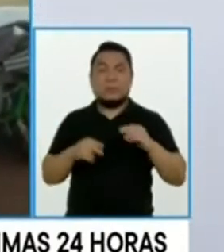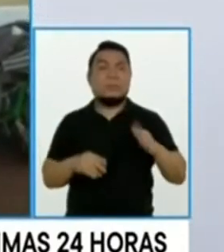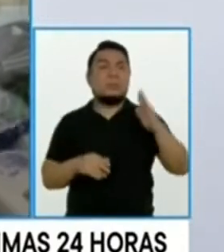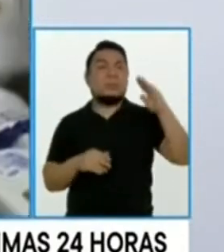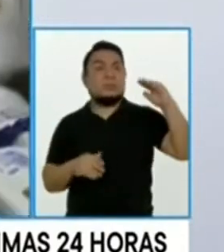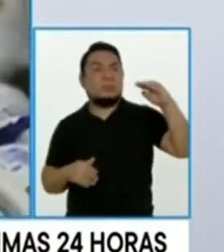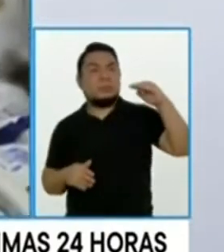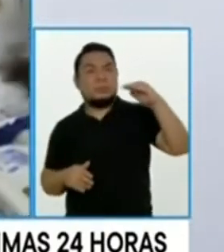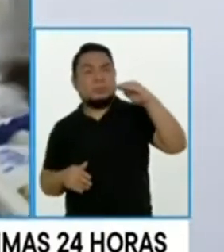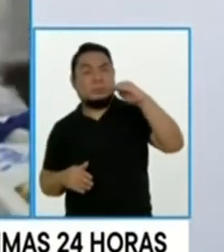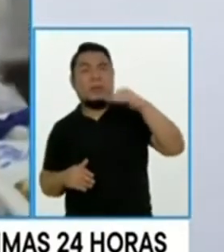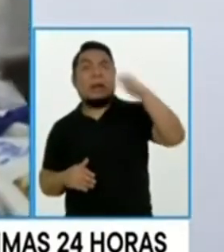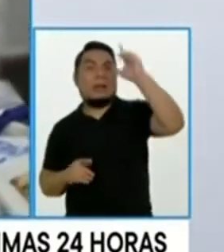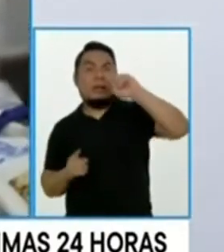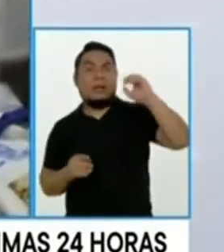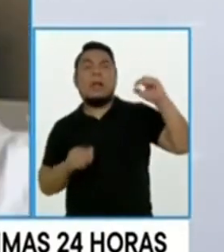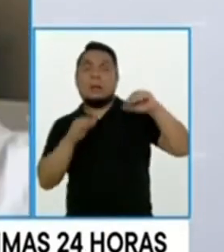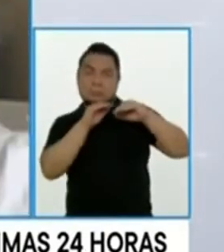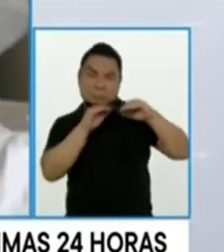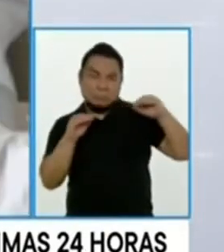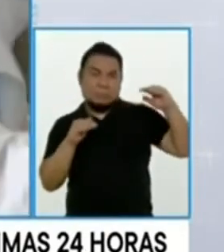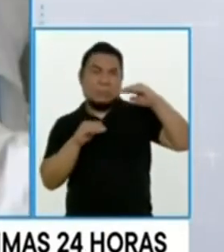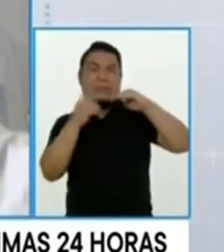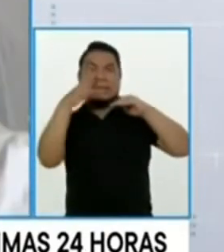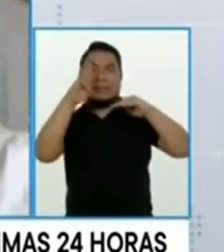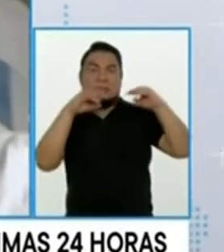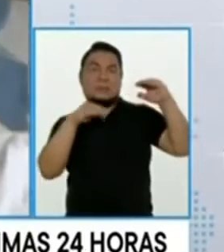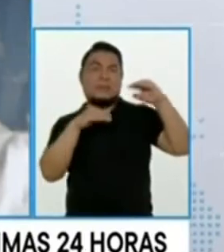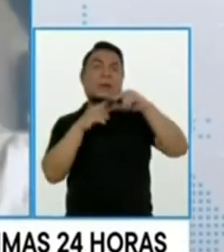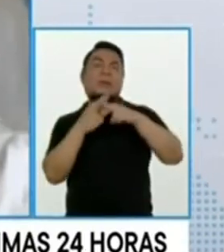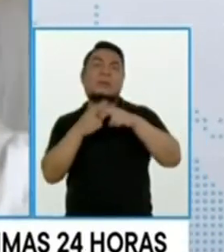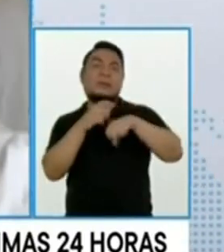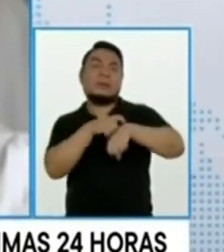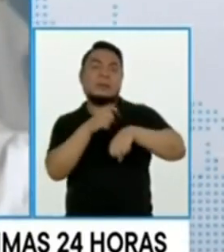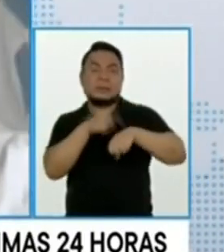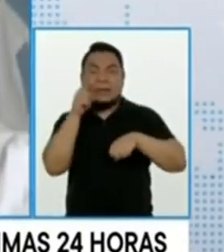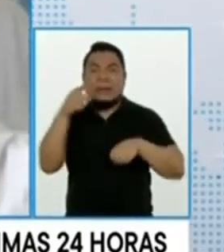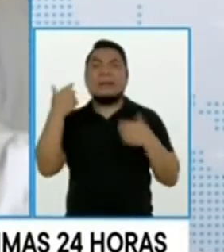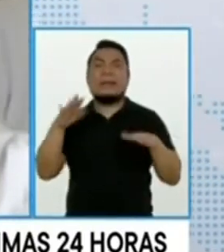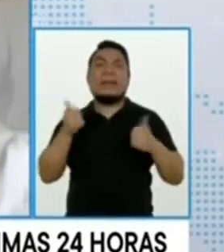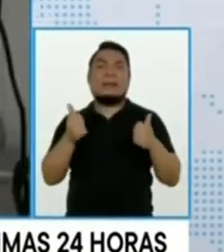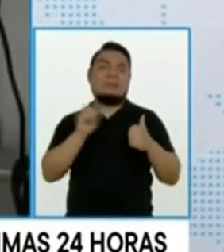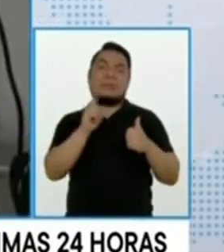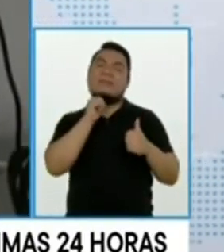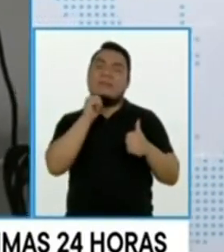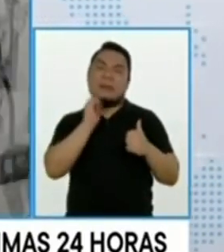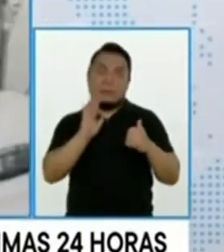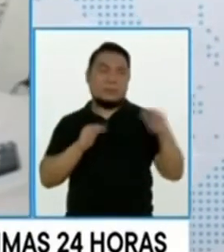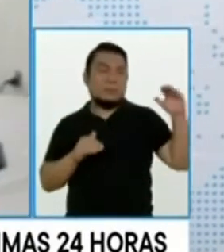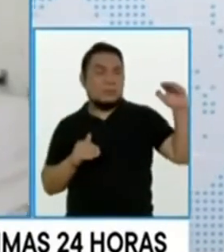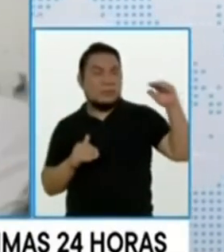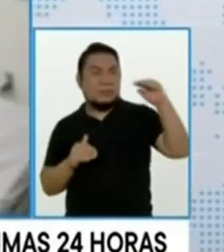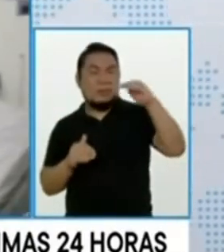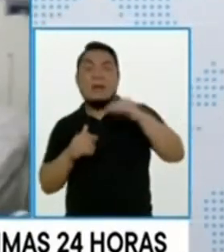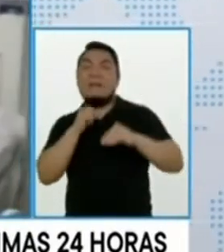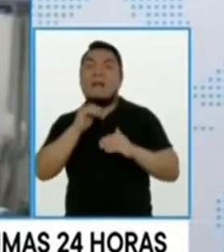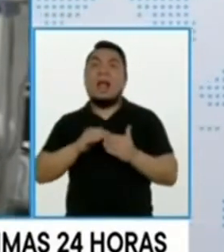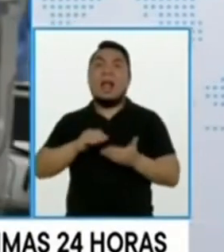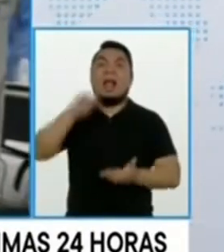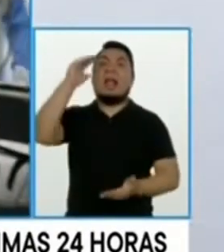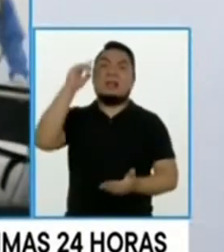en este número, no ha seguido creciendo. Igual es un corto periodo como para poder sacar conclusiones, es un porcentaje alto